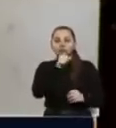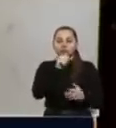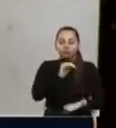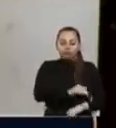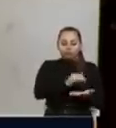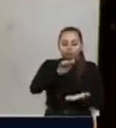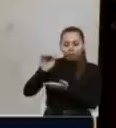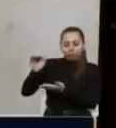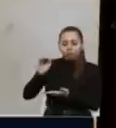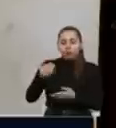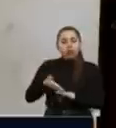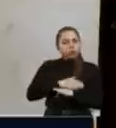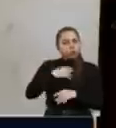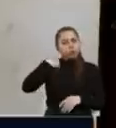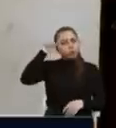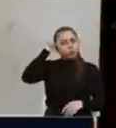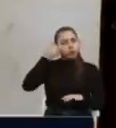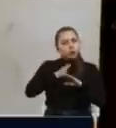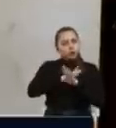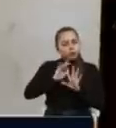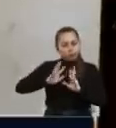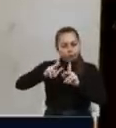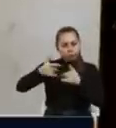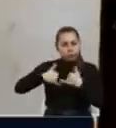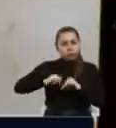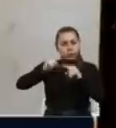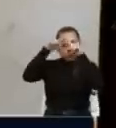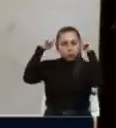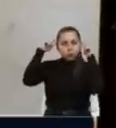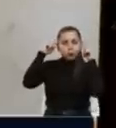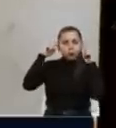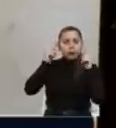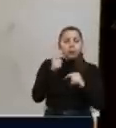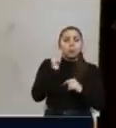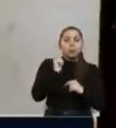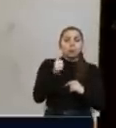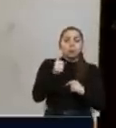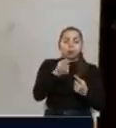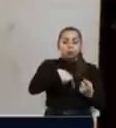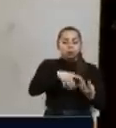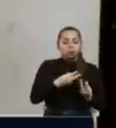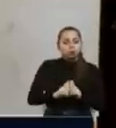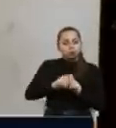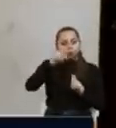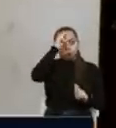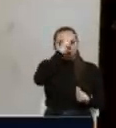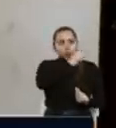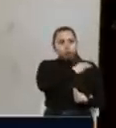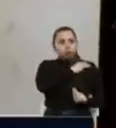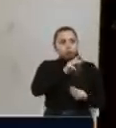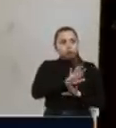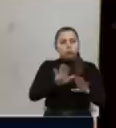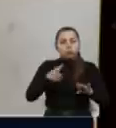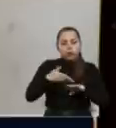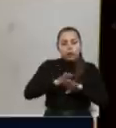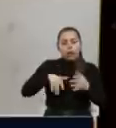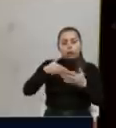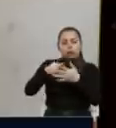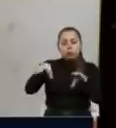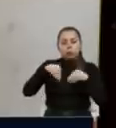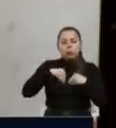No recuerdo si les dije la meta, que las propias fuerzas asumieron en ese